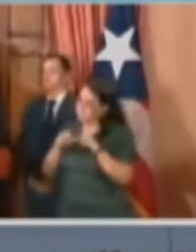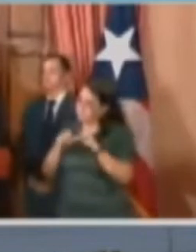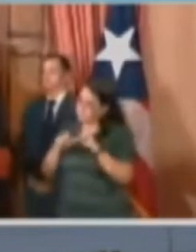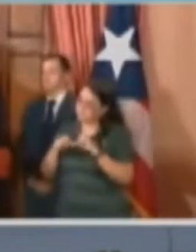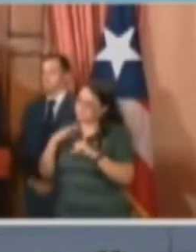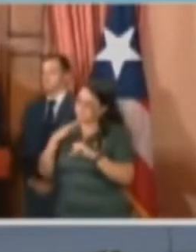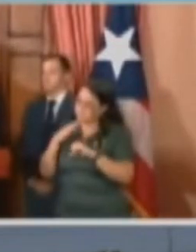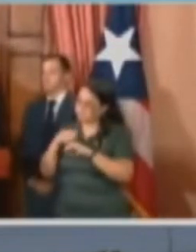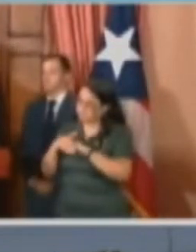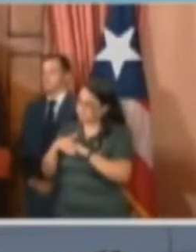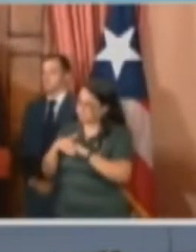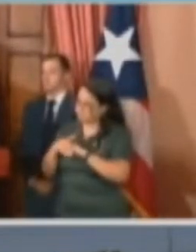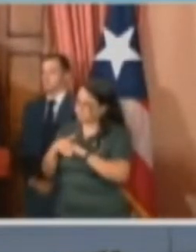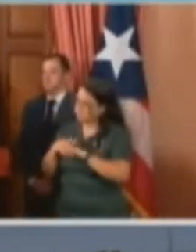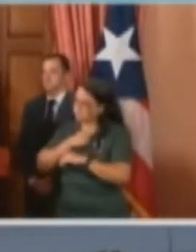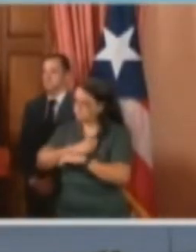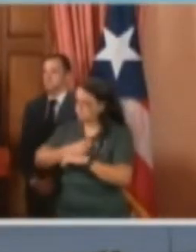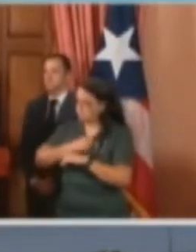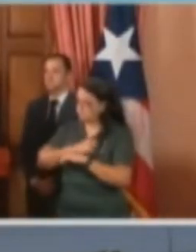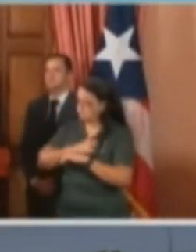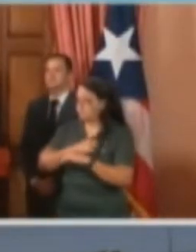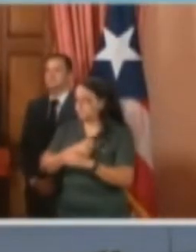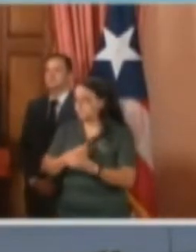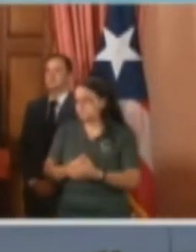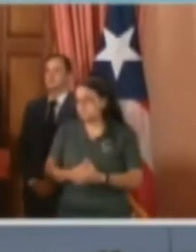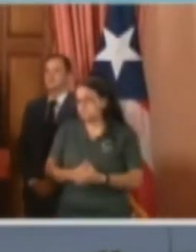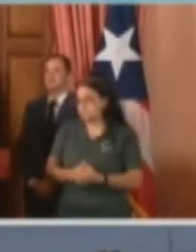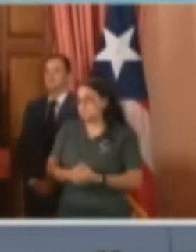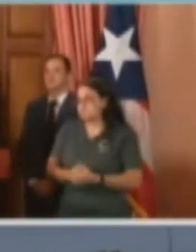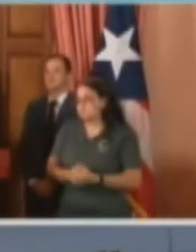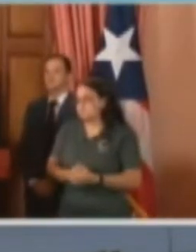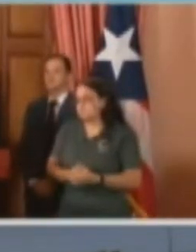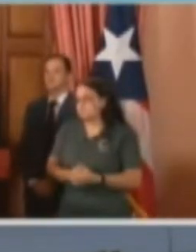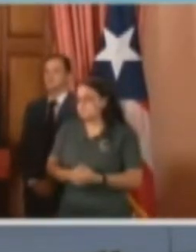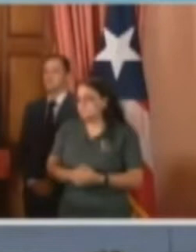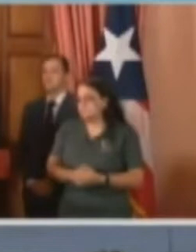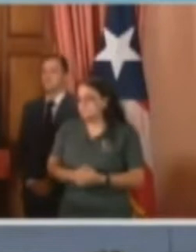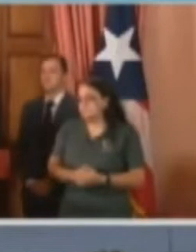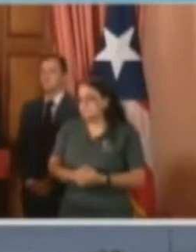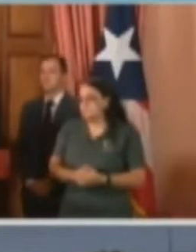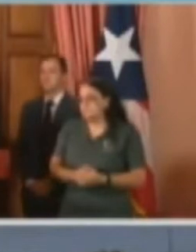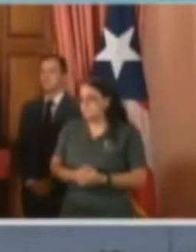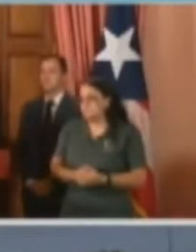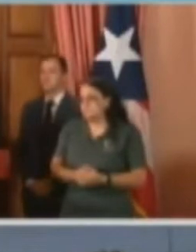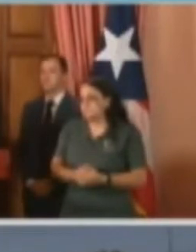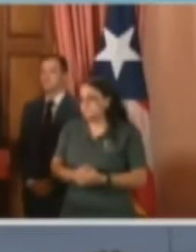Desde que Muñoz Marín estaba en poder, Puerto Rico ha retenido